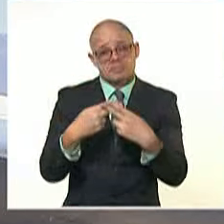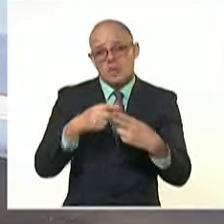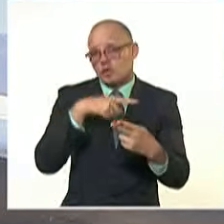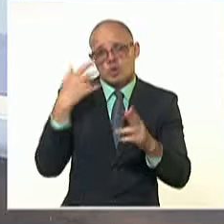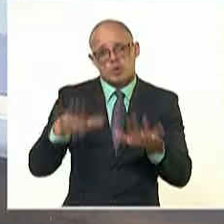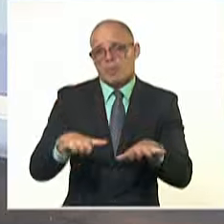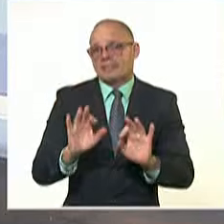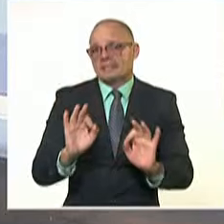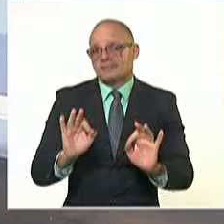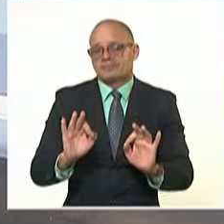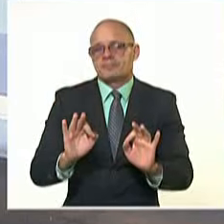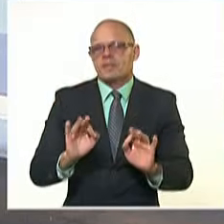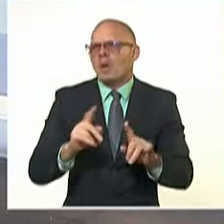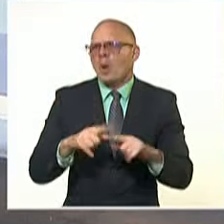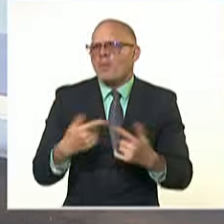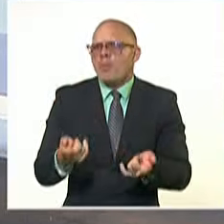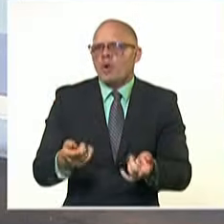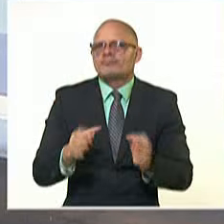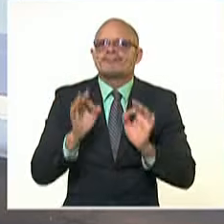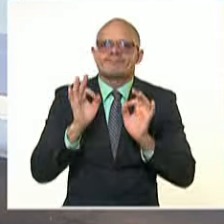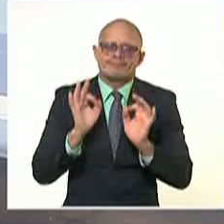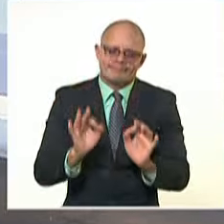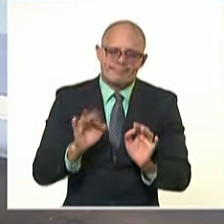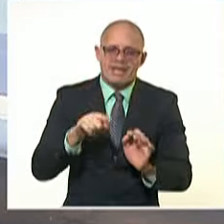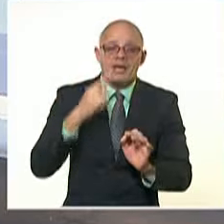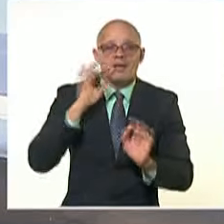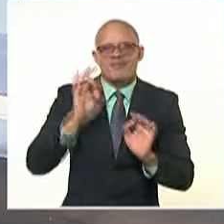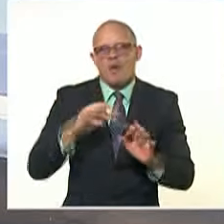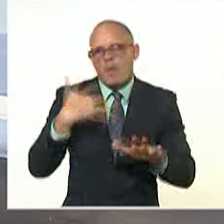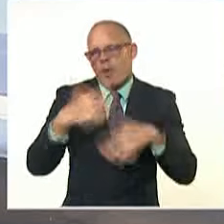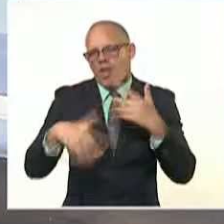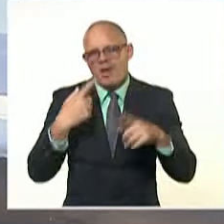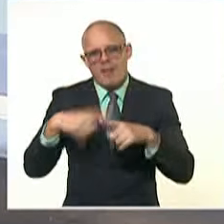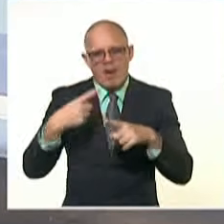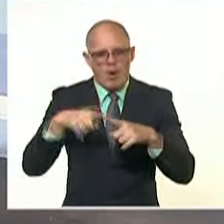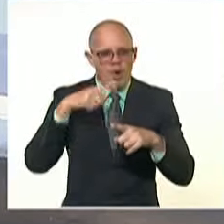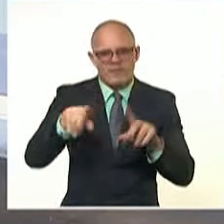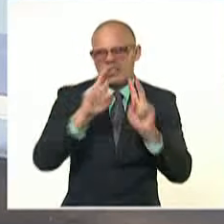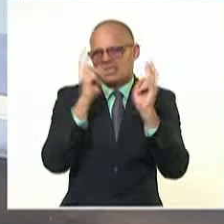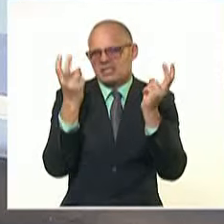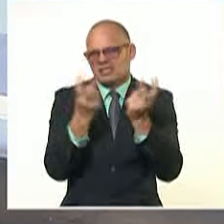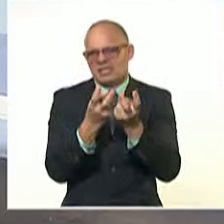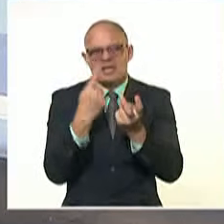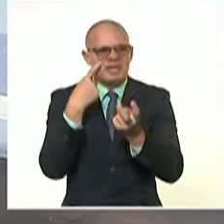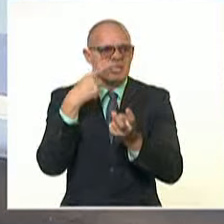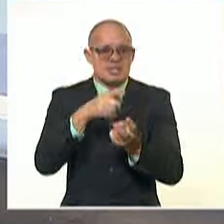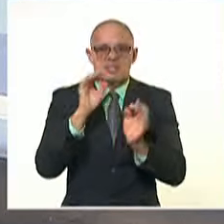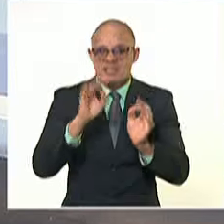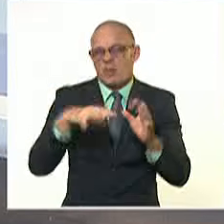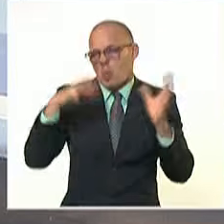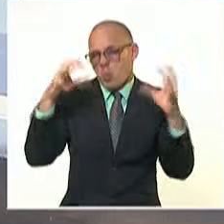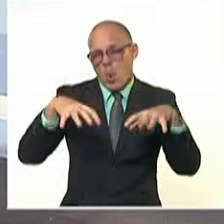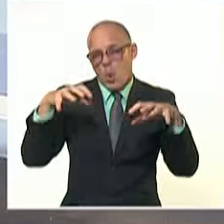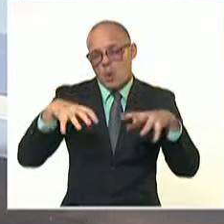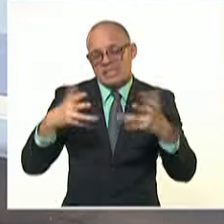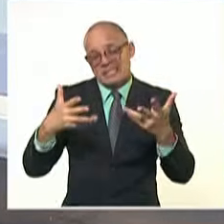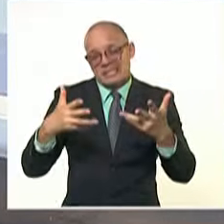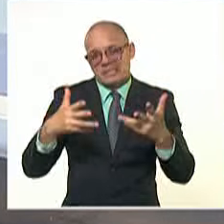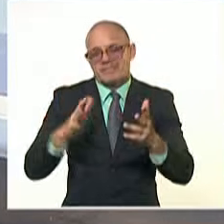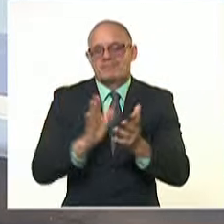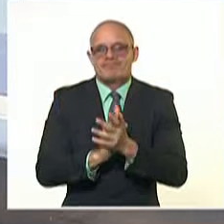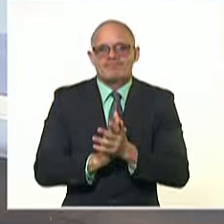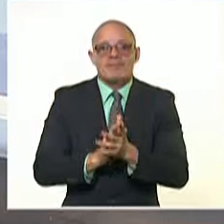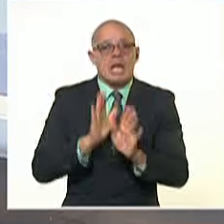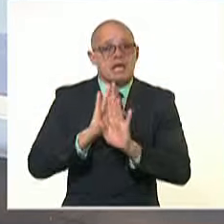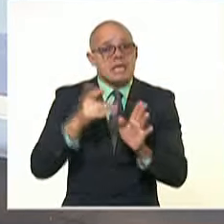colega Orlando Cruz, tal decisión se debe a las afectaciones sufridas por el estadio Julio Antonio Mejía a causa de la lluvia. Por tal motivo se